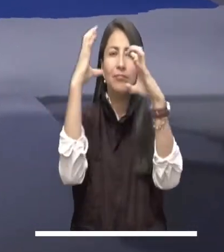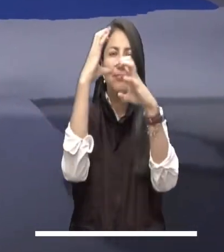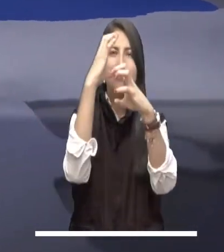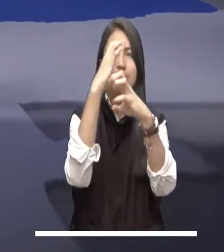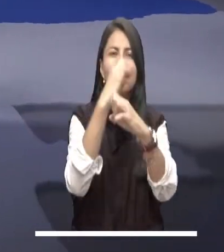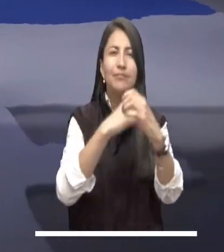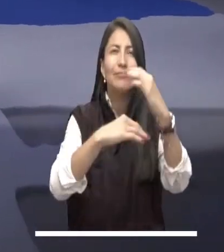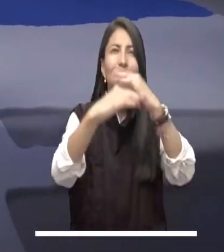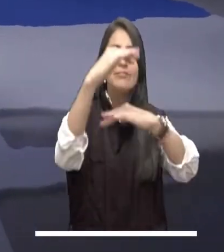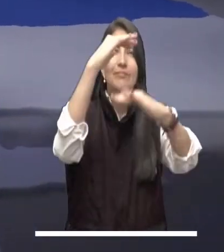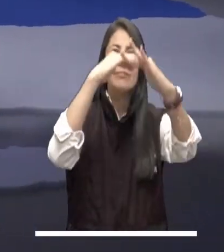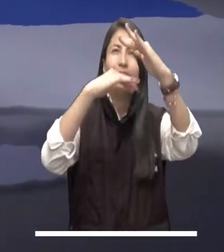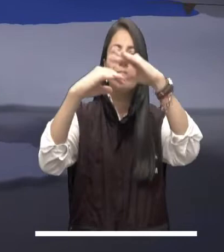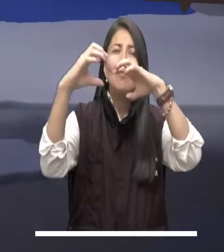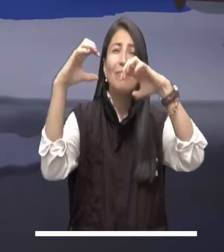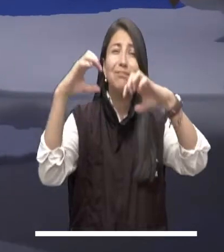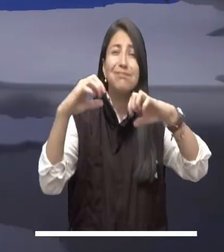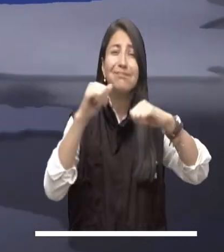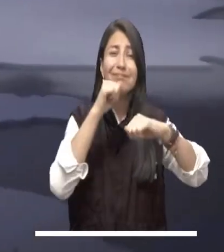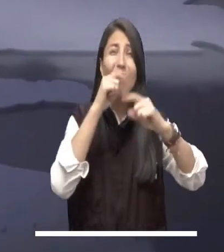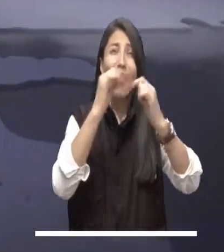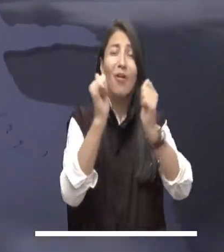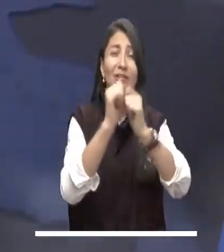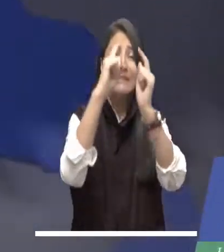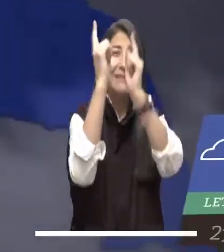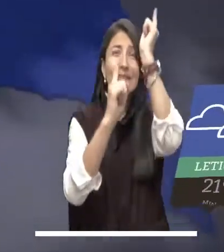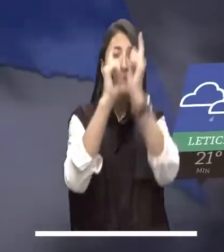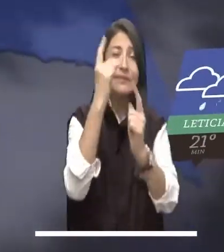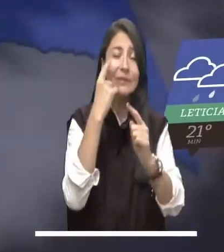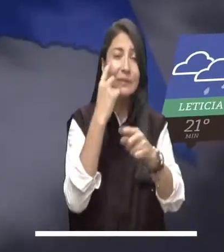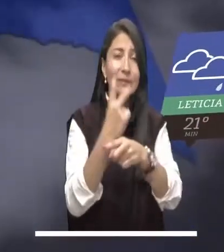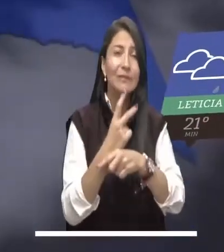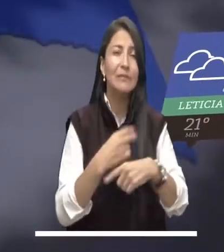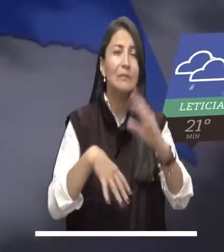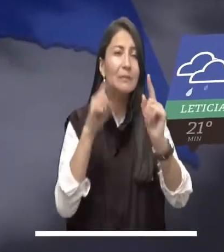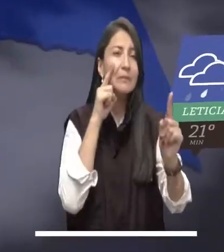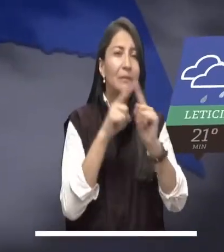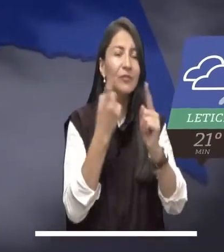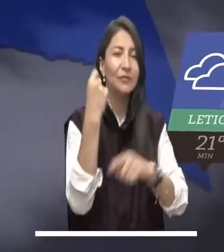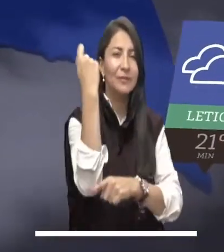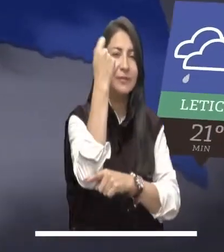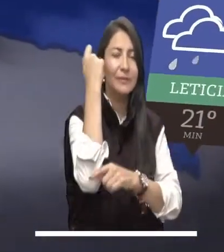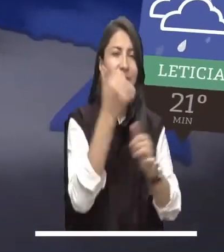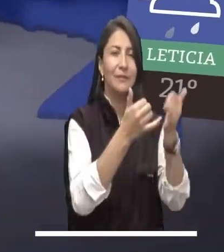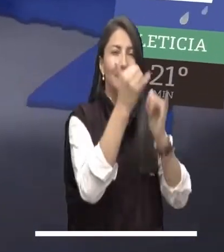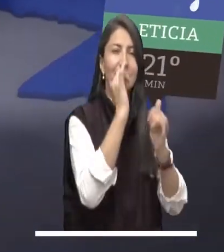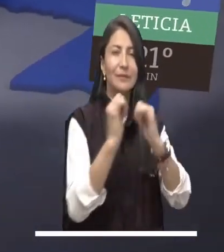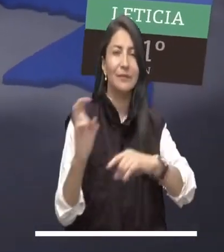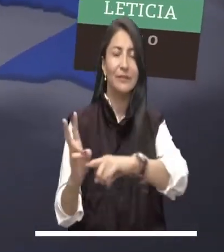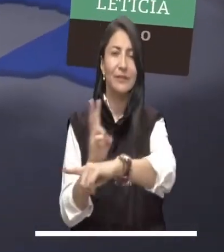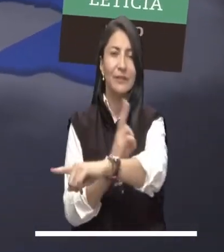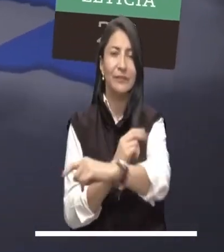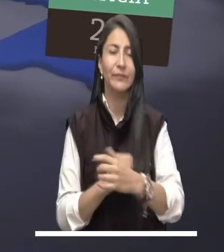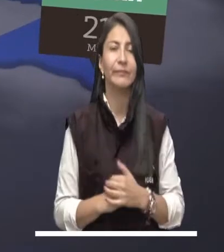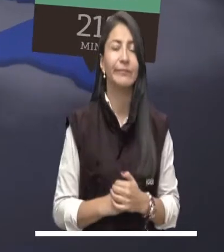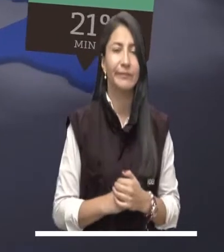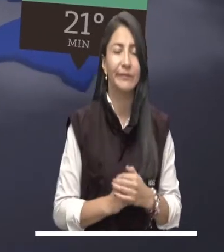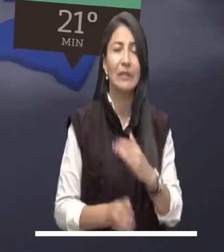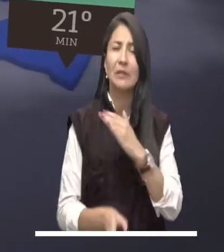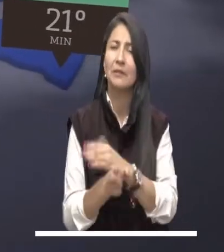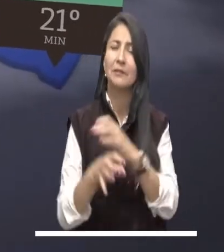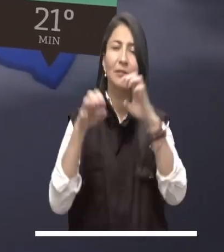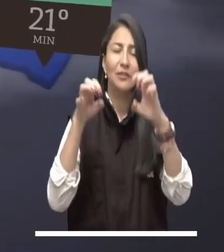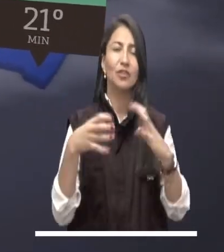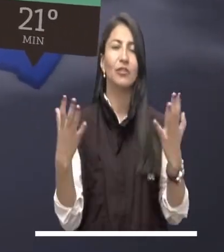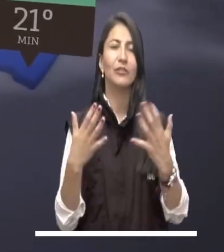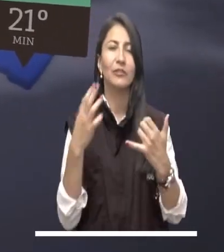de nubes cargadas y con posible actividad eléctrica especialmente meta casanare y vichada persisten las lluvias intensas